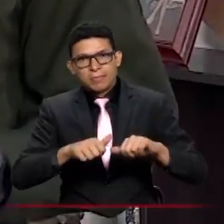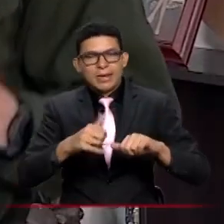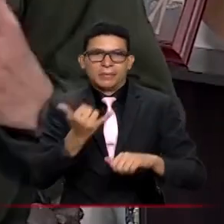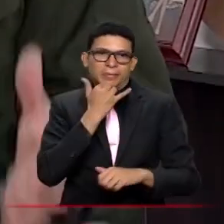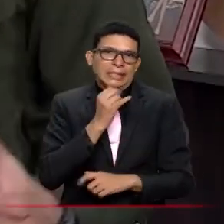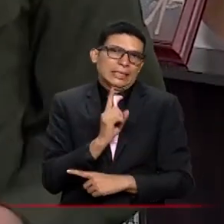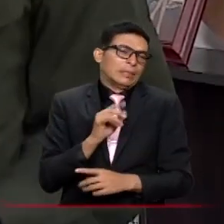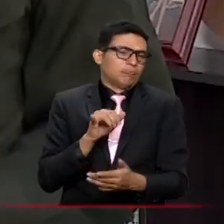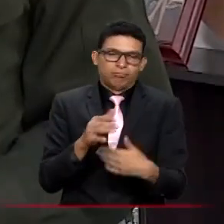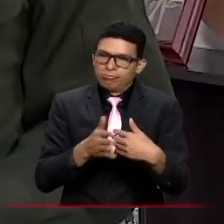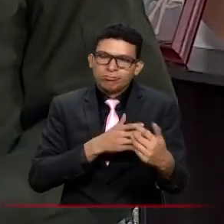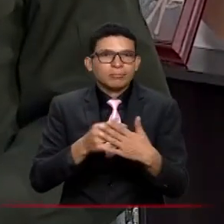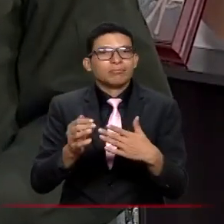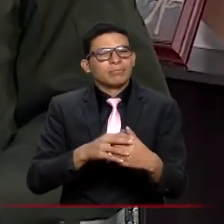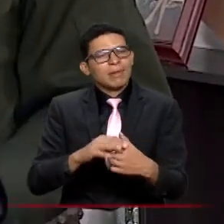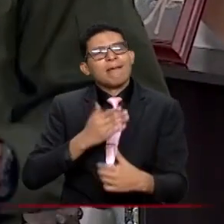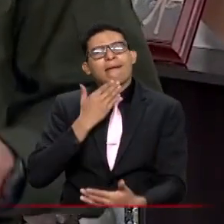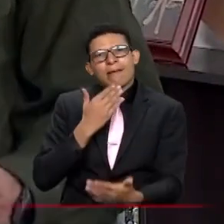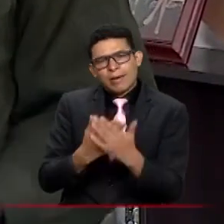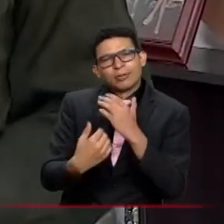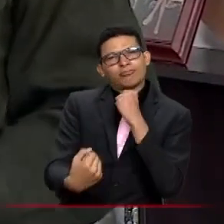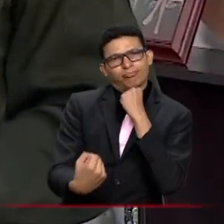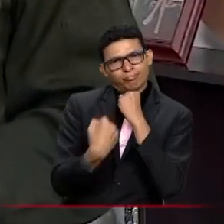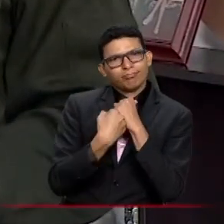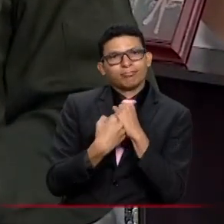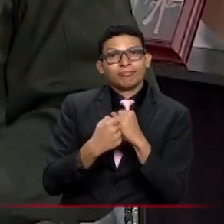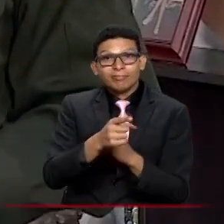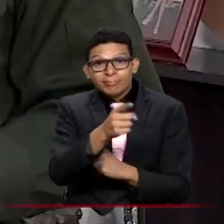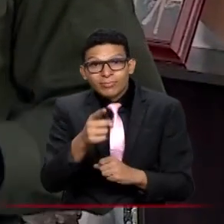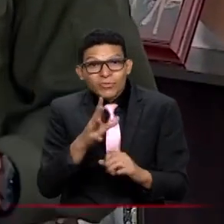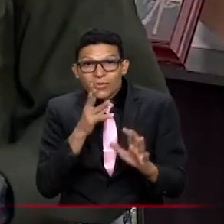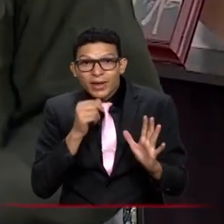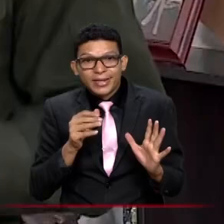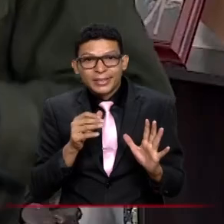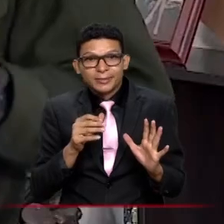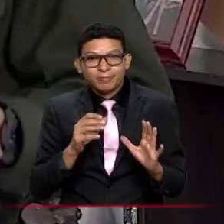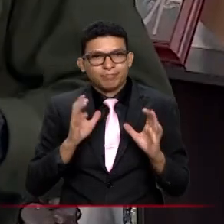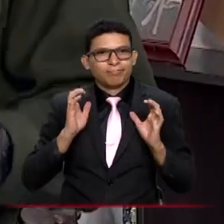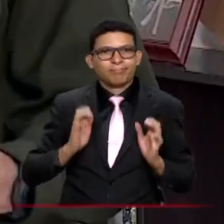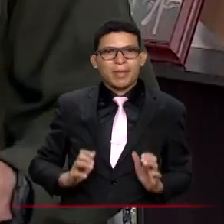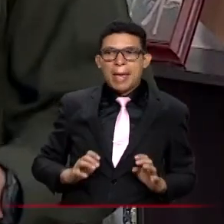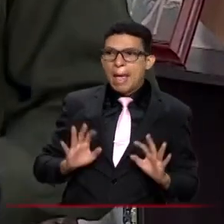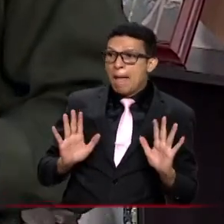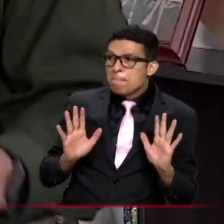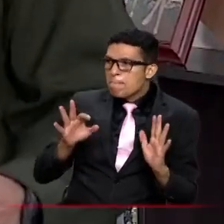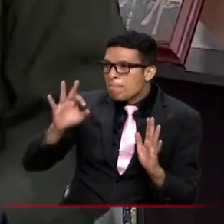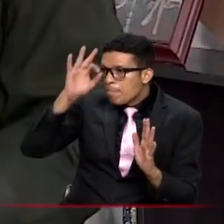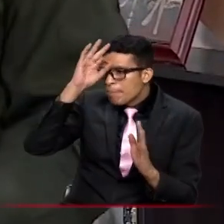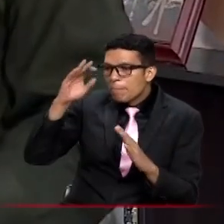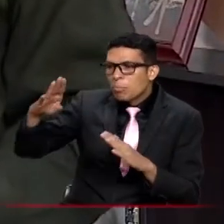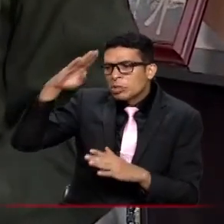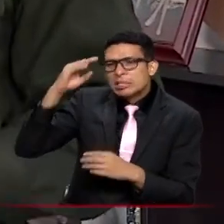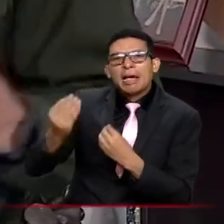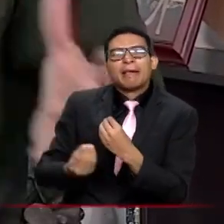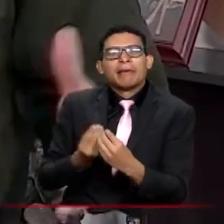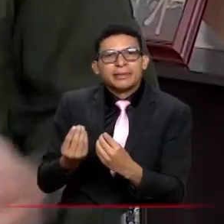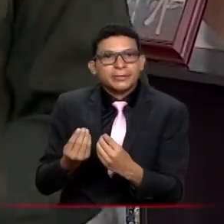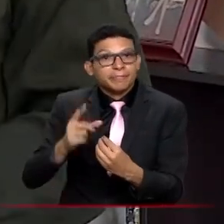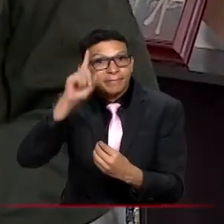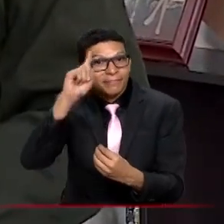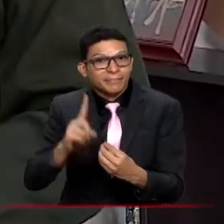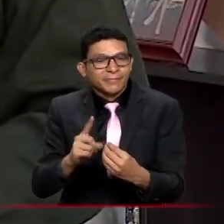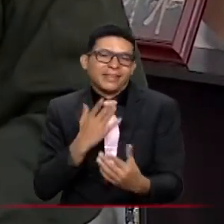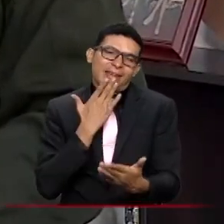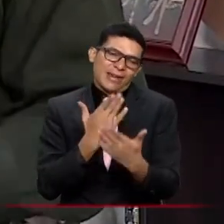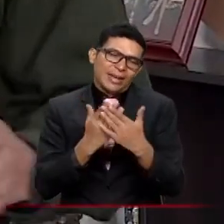y les agradecemos ese apoyo porque sin ustedes no, los ciudadanos no se darían cuenta de lo que hace la policía. Agradezco a